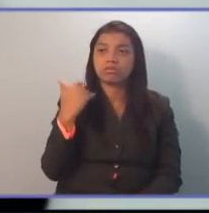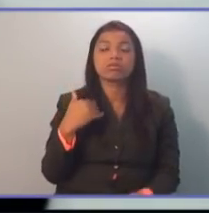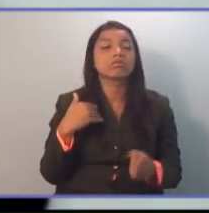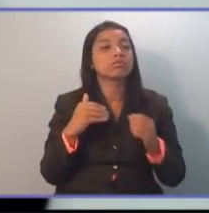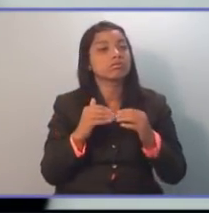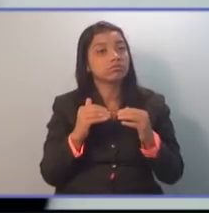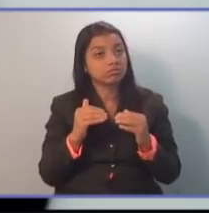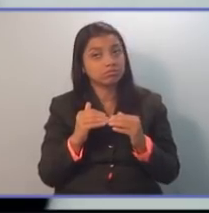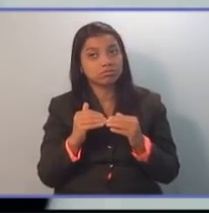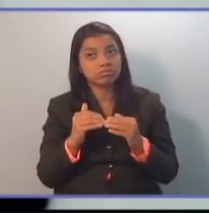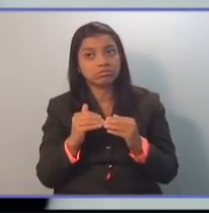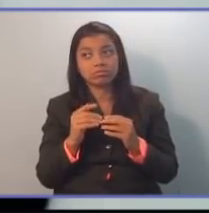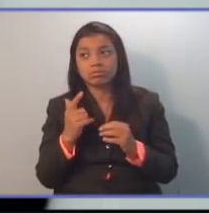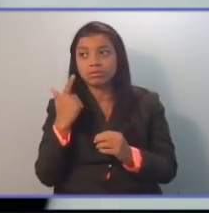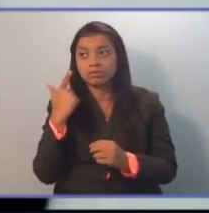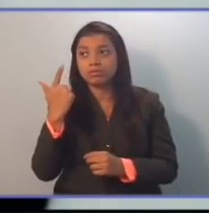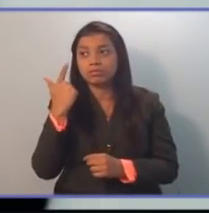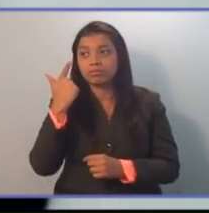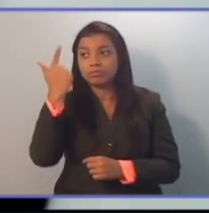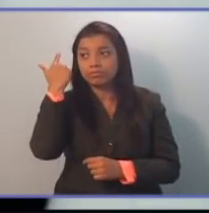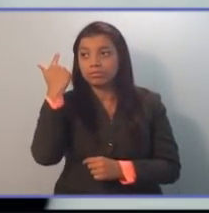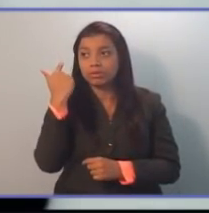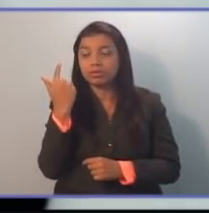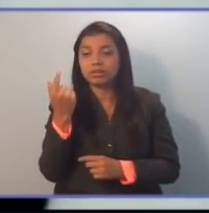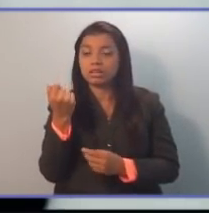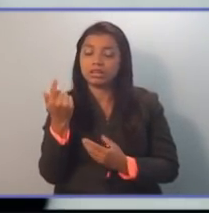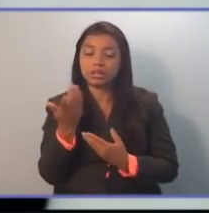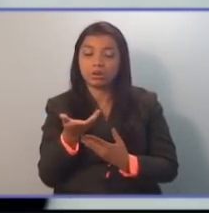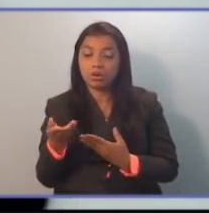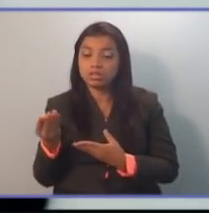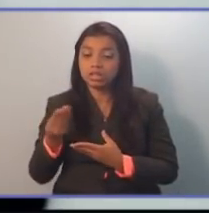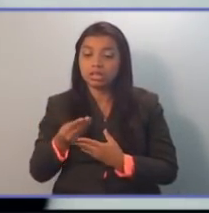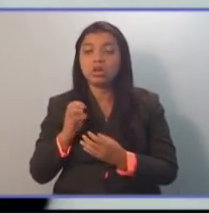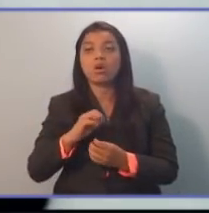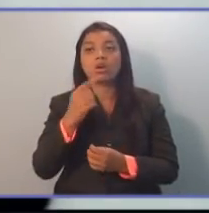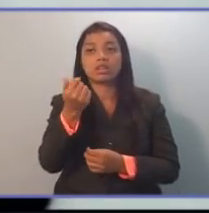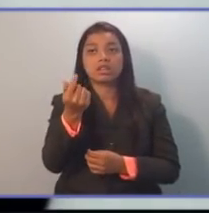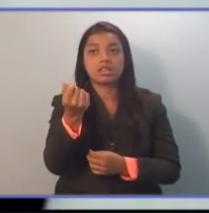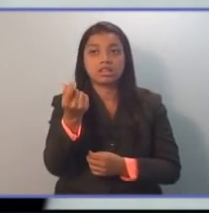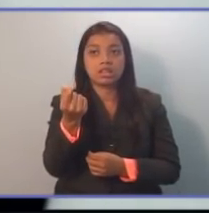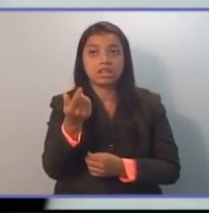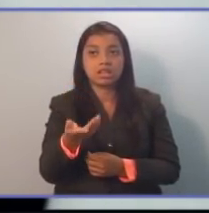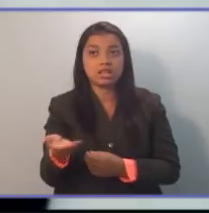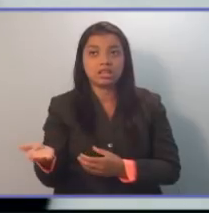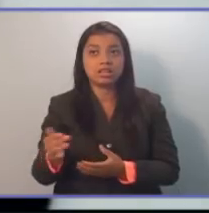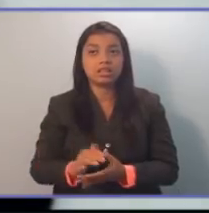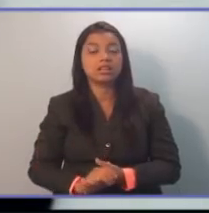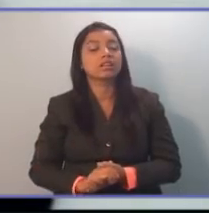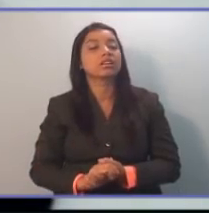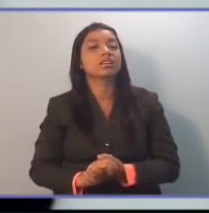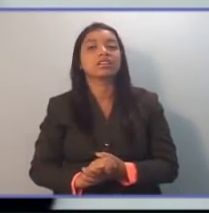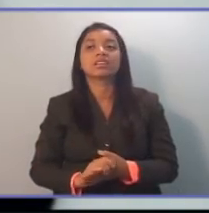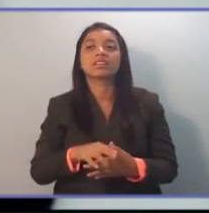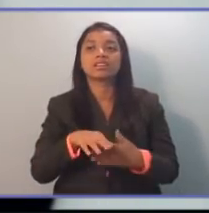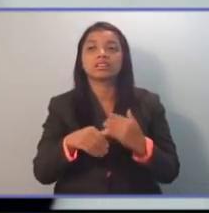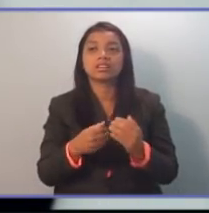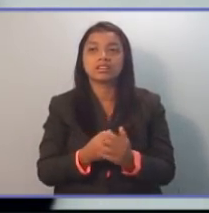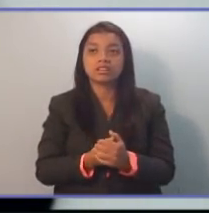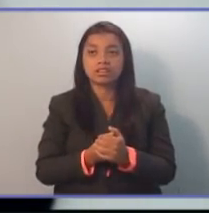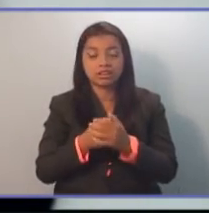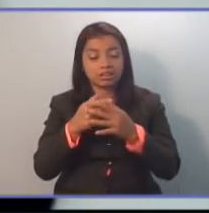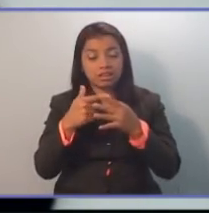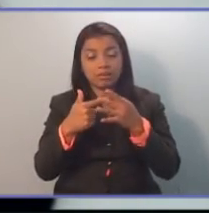también en especie, mucho menos en dinero, aunque cuando se trata de dádivas, pues igual es la misma